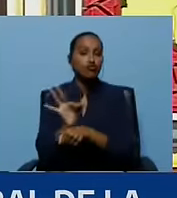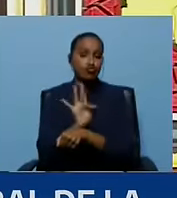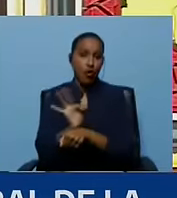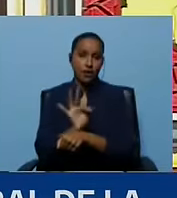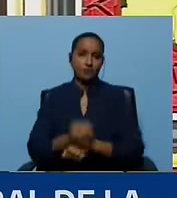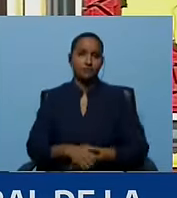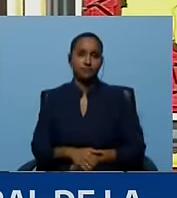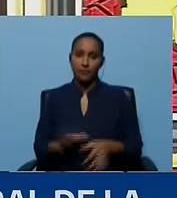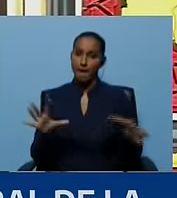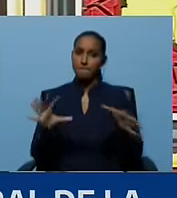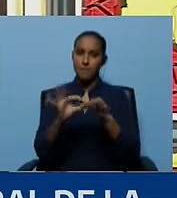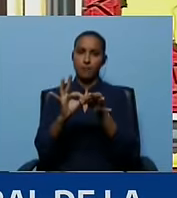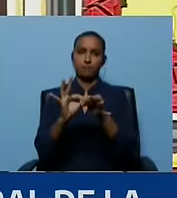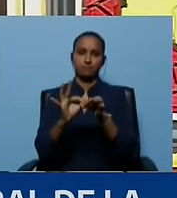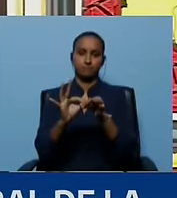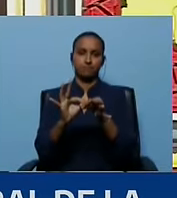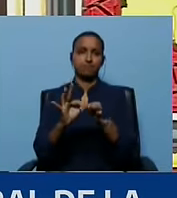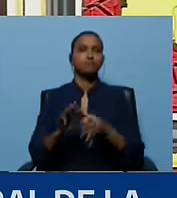Y el equipo de Joana,